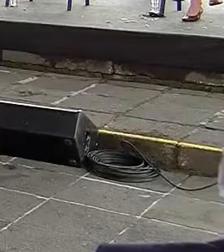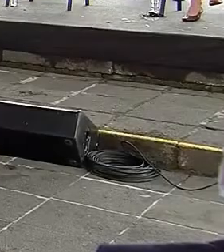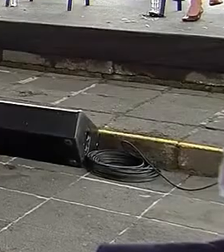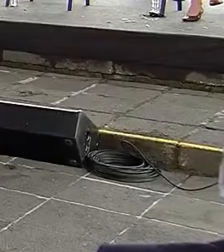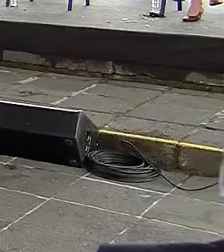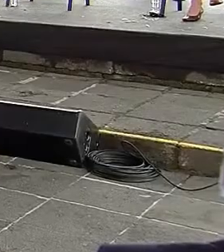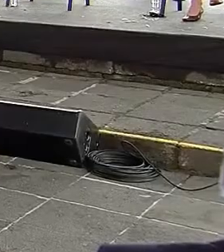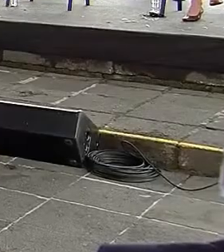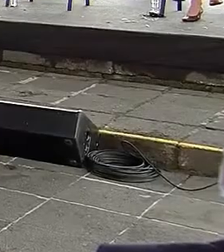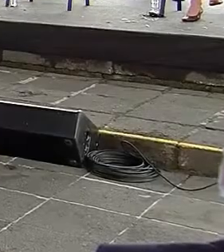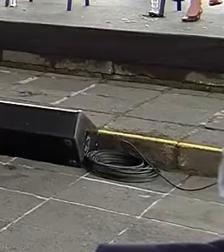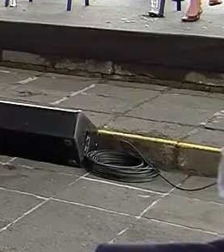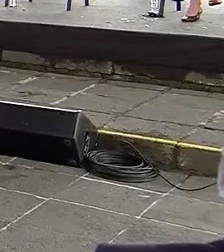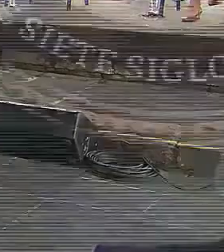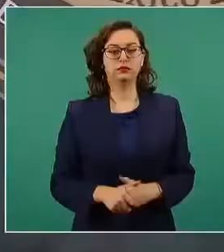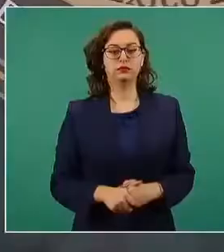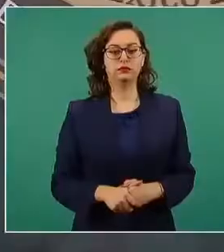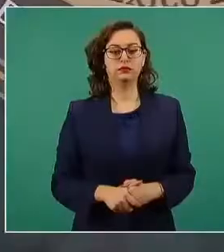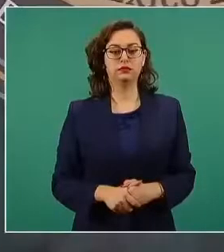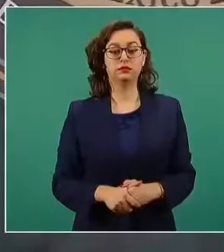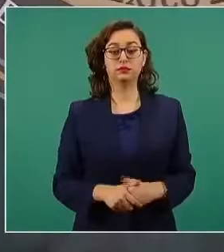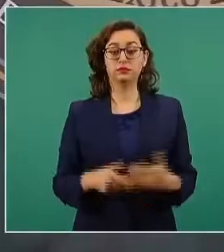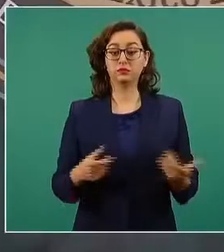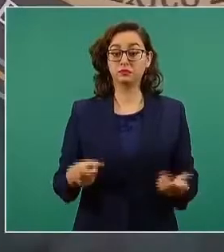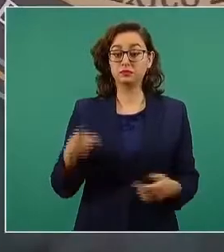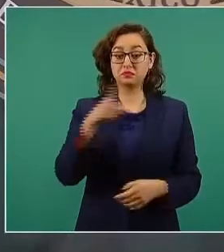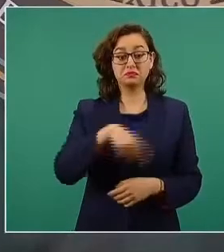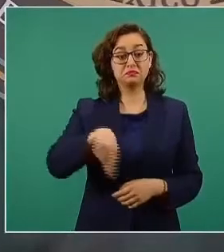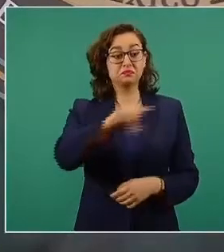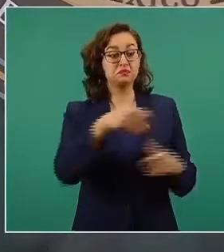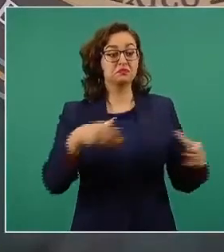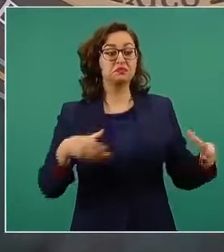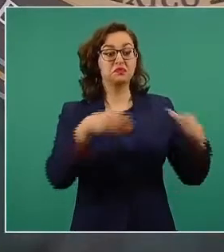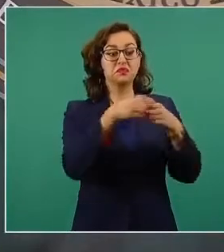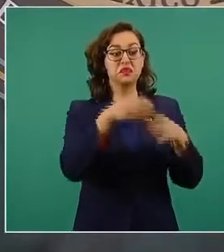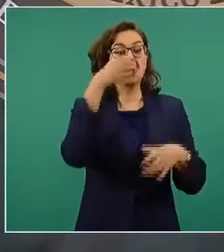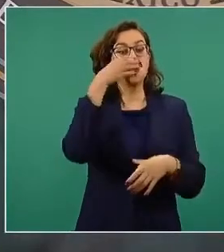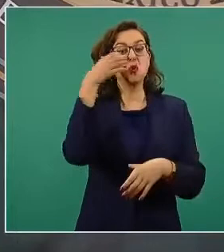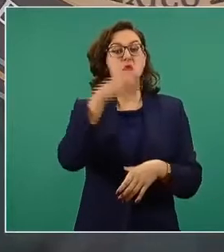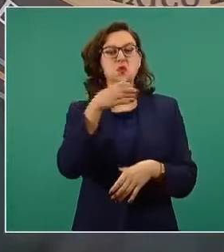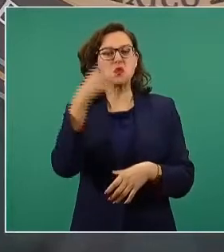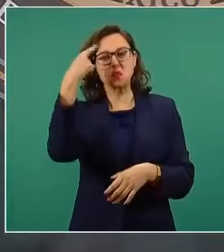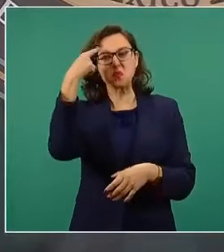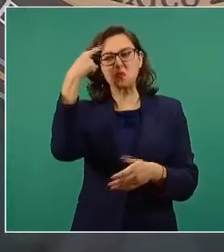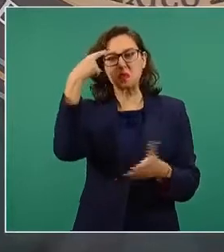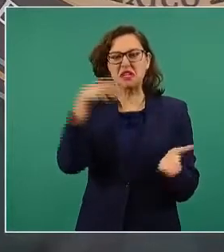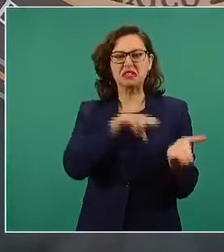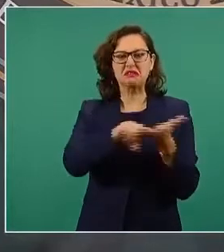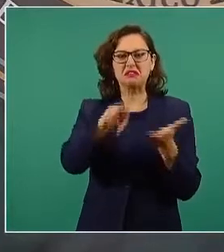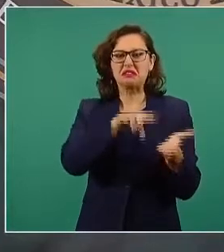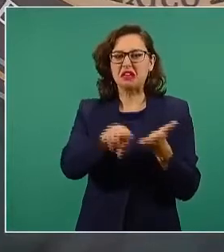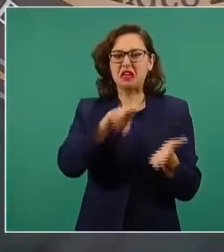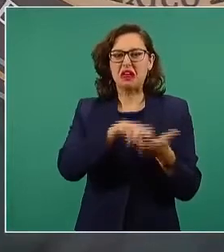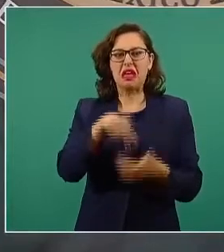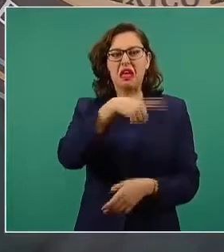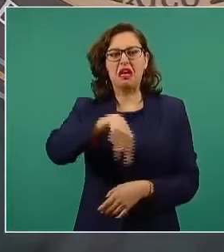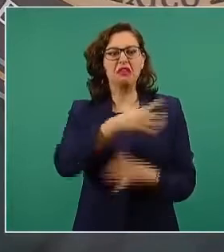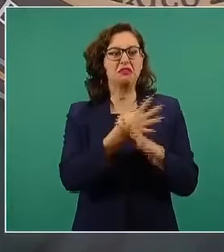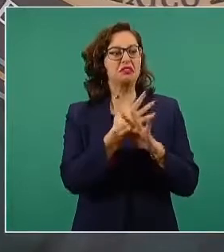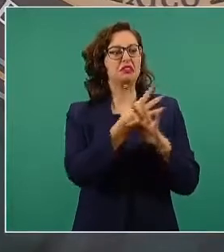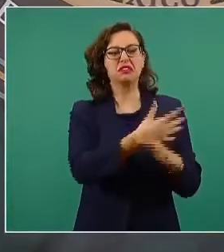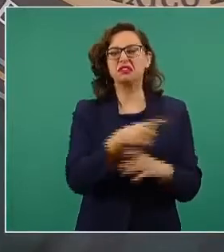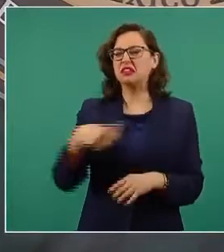comillas, un completo exterminio. Los liberales más inteligentes